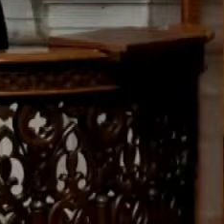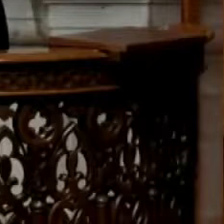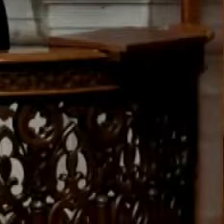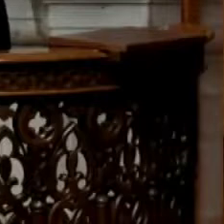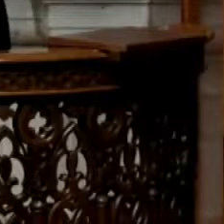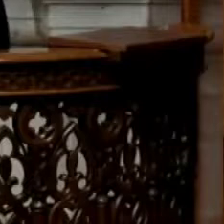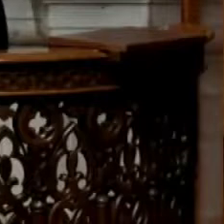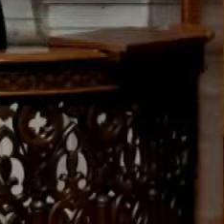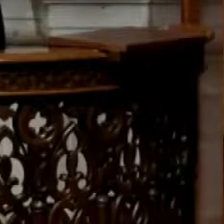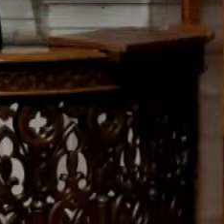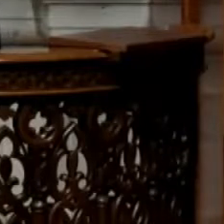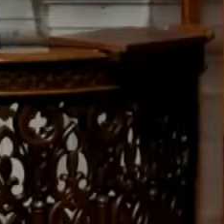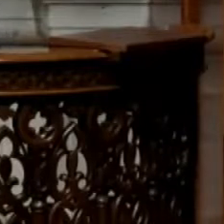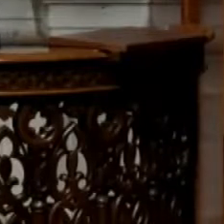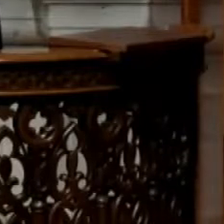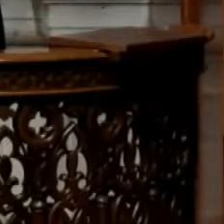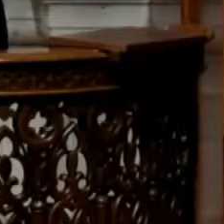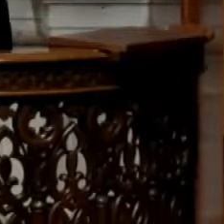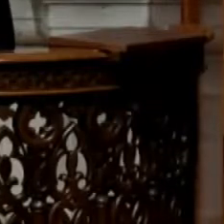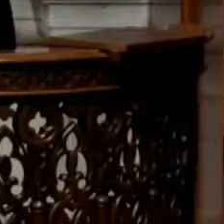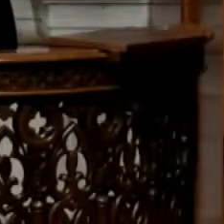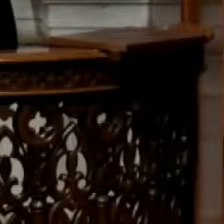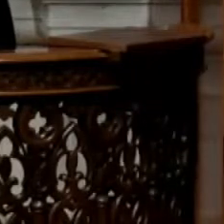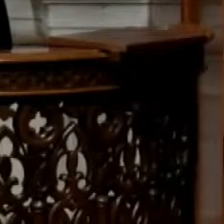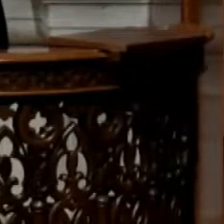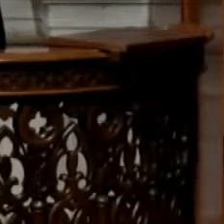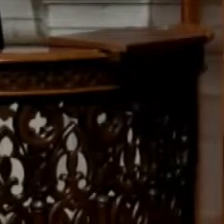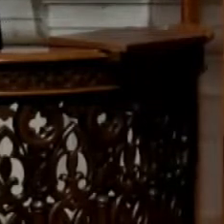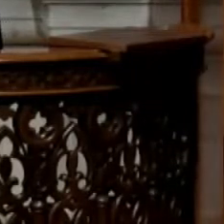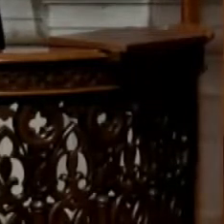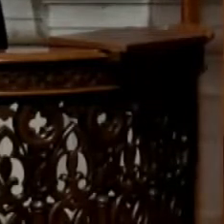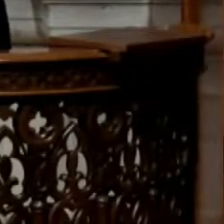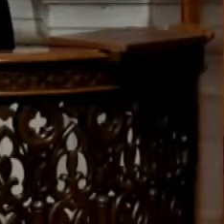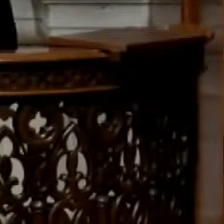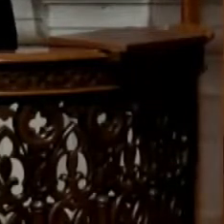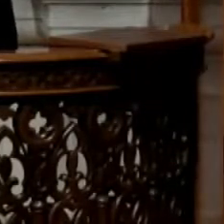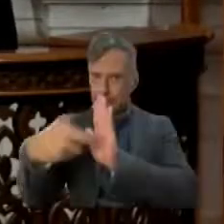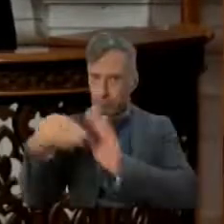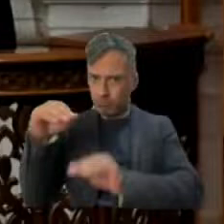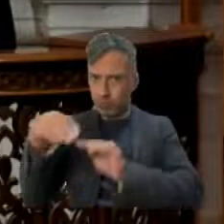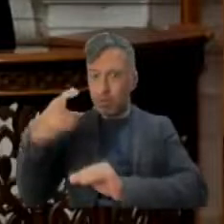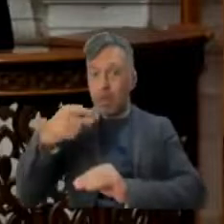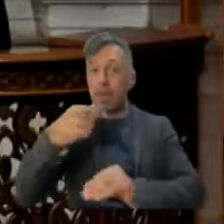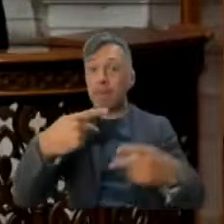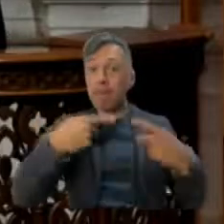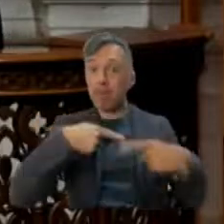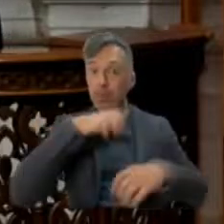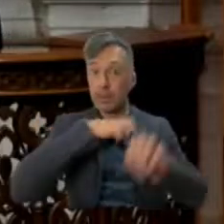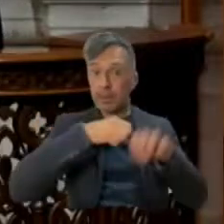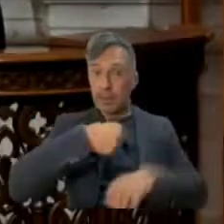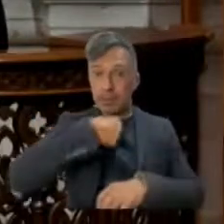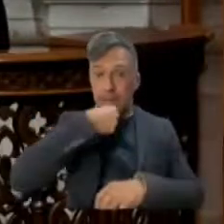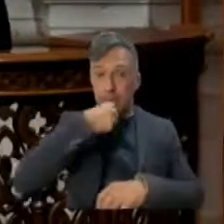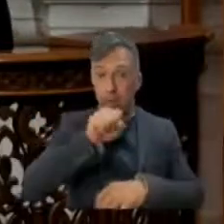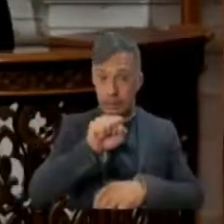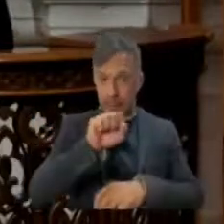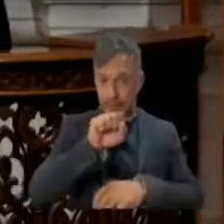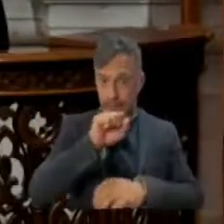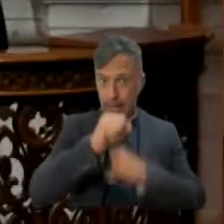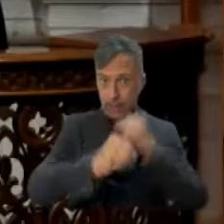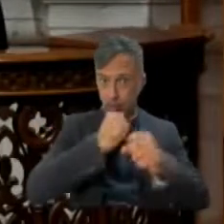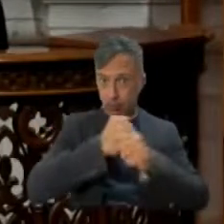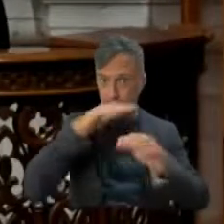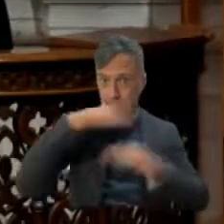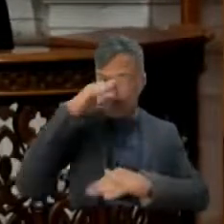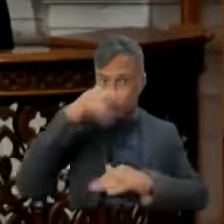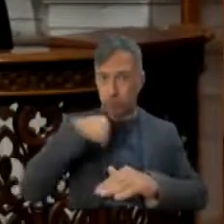que instrumenten políticas públicas para exentar del pago pasajero a los adultos mayores de 60 y más en el